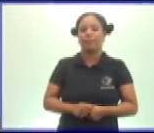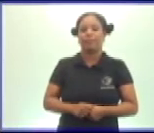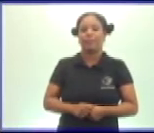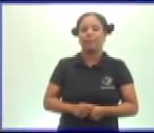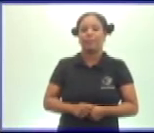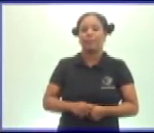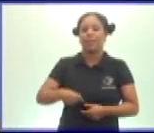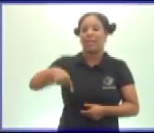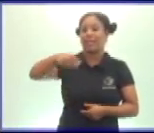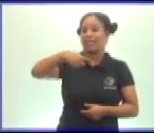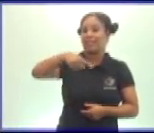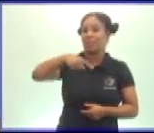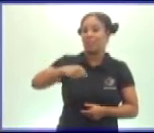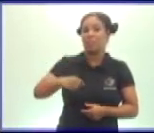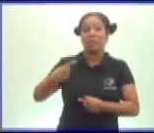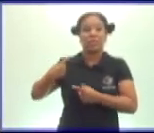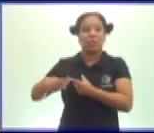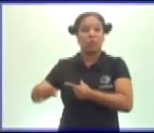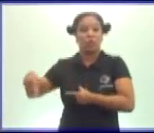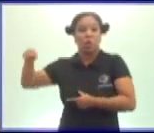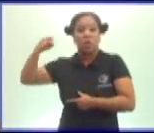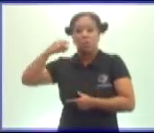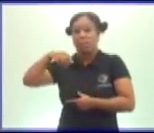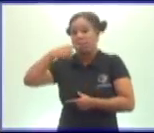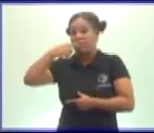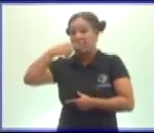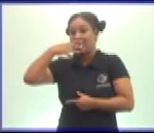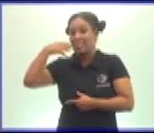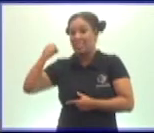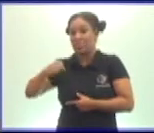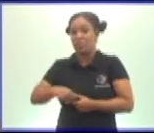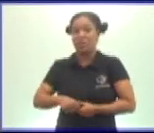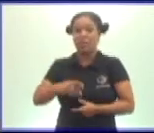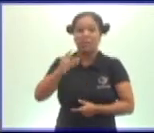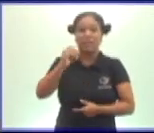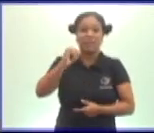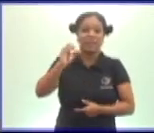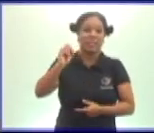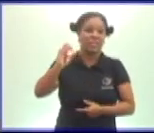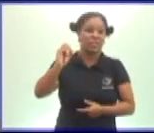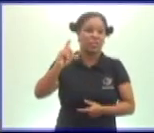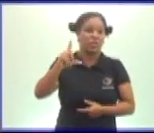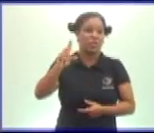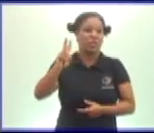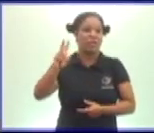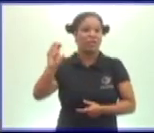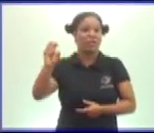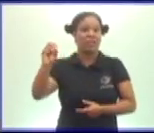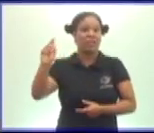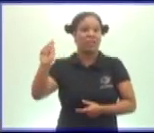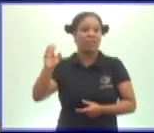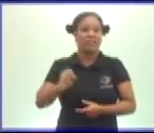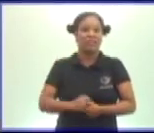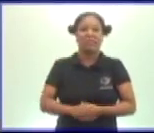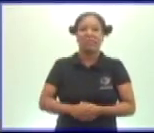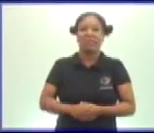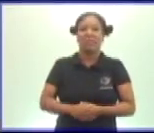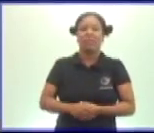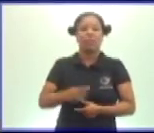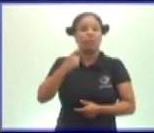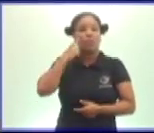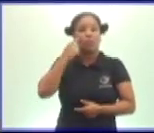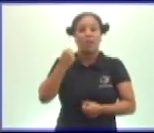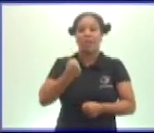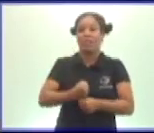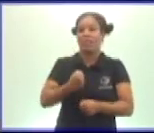el disolvente, también las partículas del disolvente, que nosotros vamos a precisar que fundamentalmente vamos a trabajar con